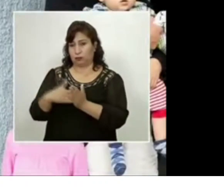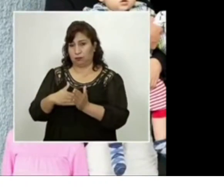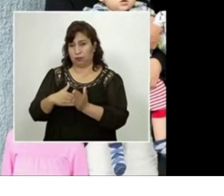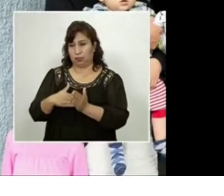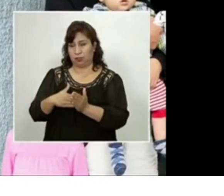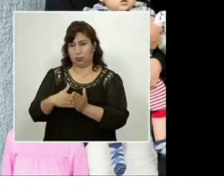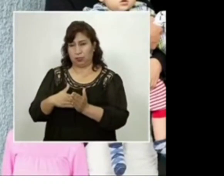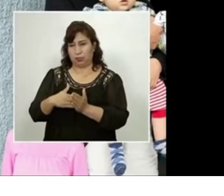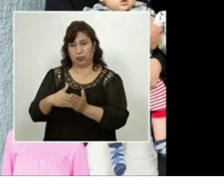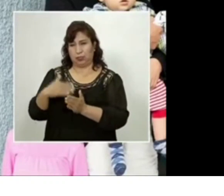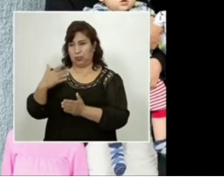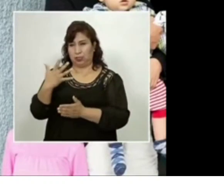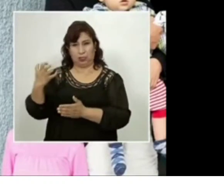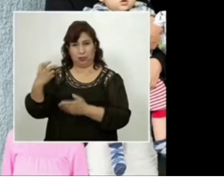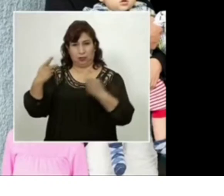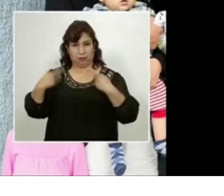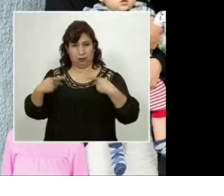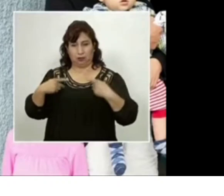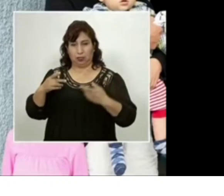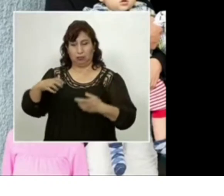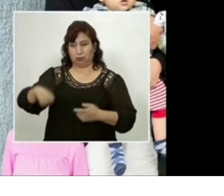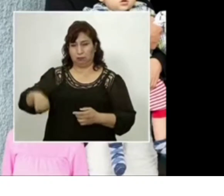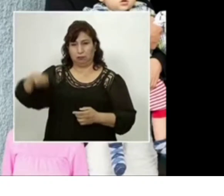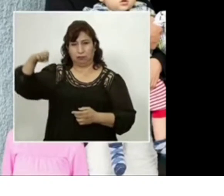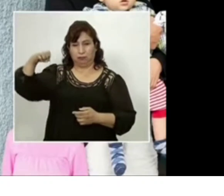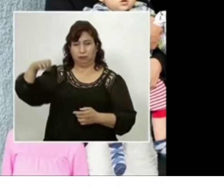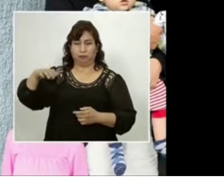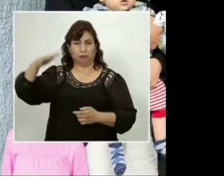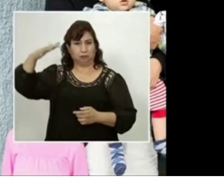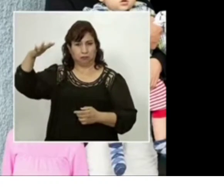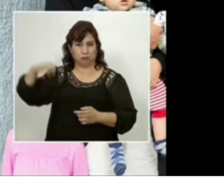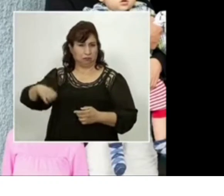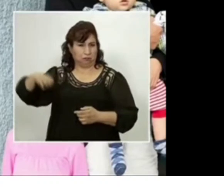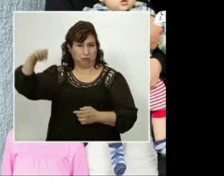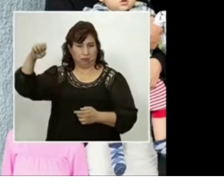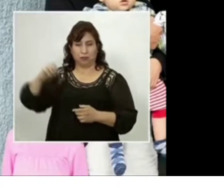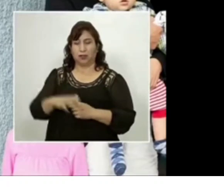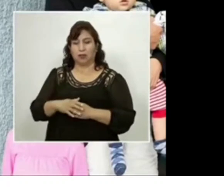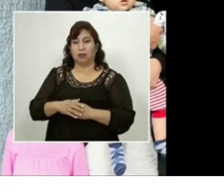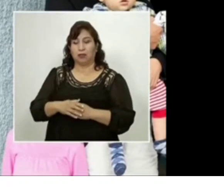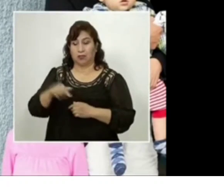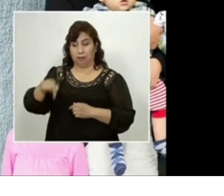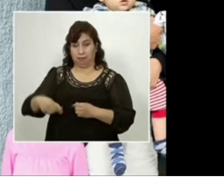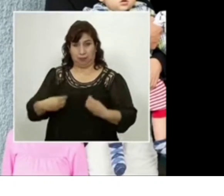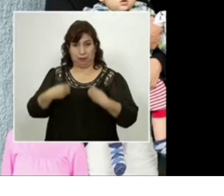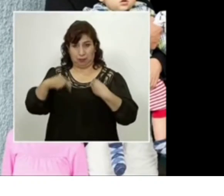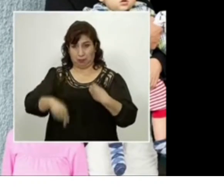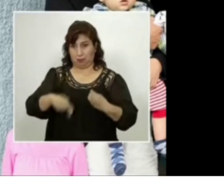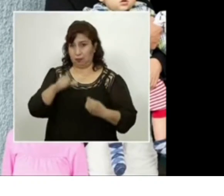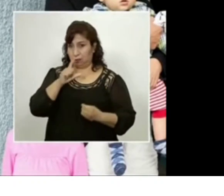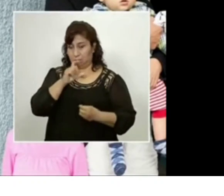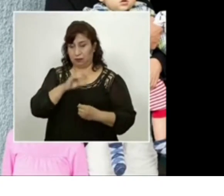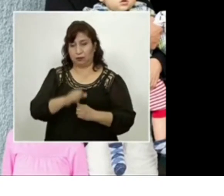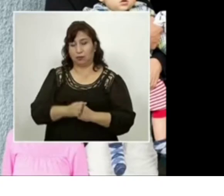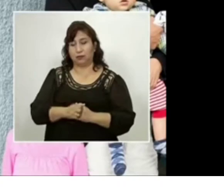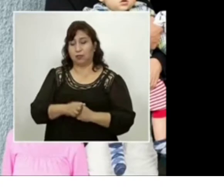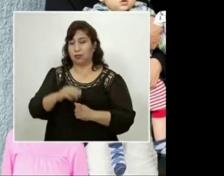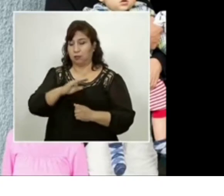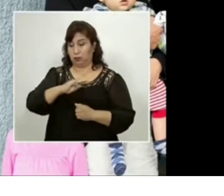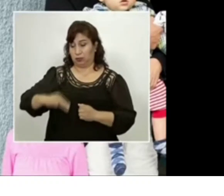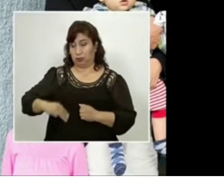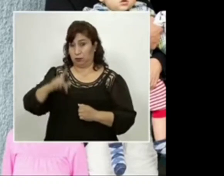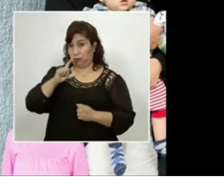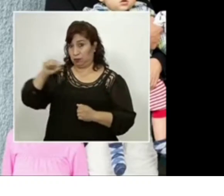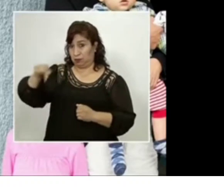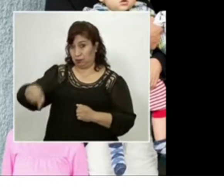son 58.500 personas adultas mayores pertenecientes a la capital del estado. En el municipio de Aguascalientes